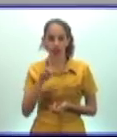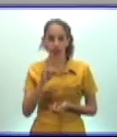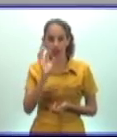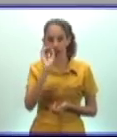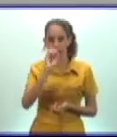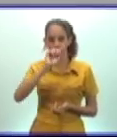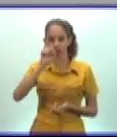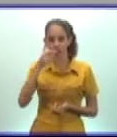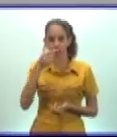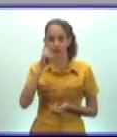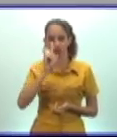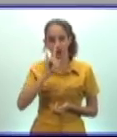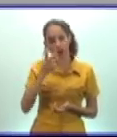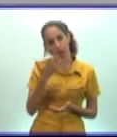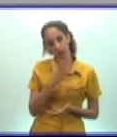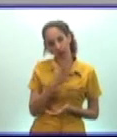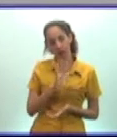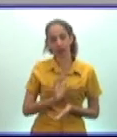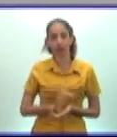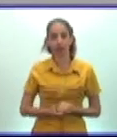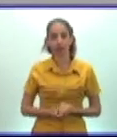0,9.